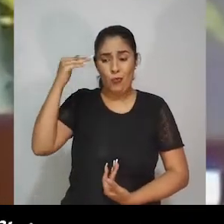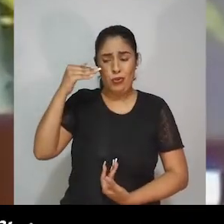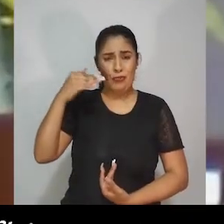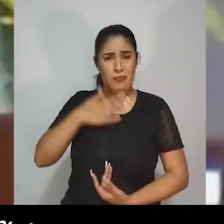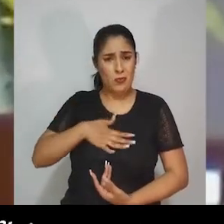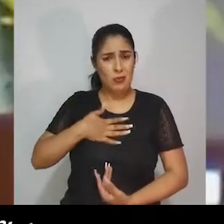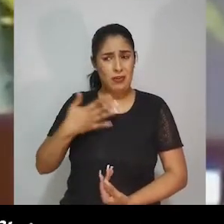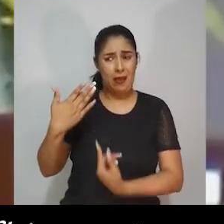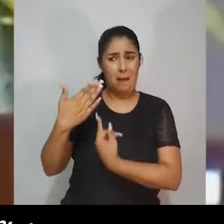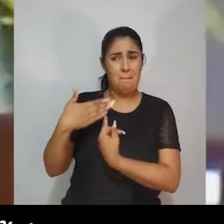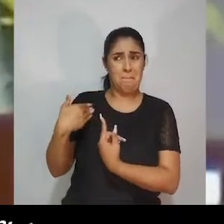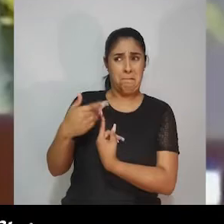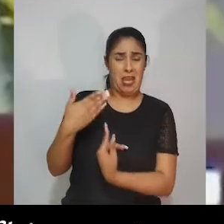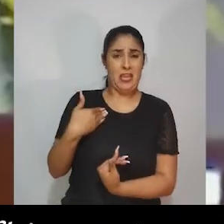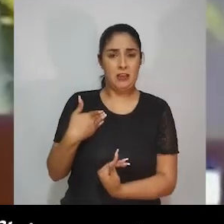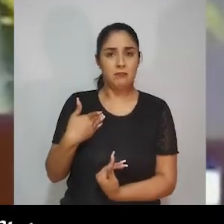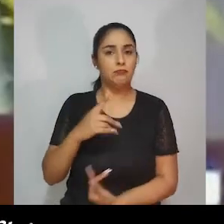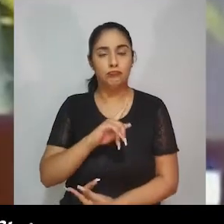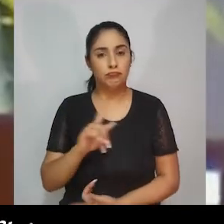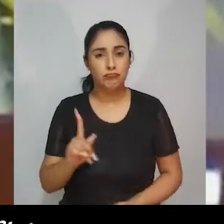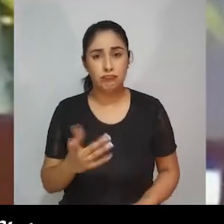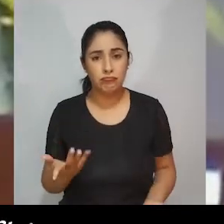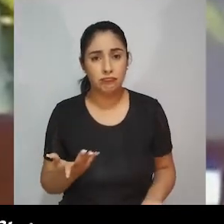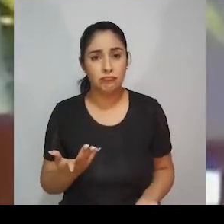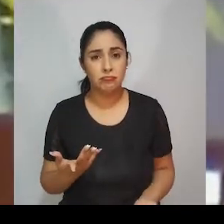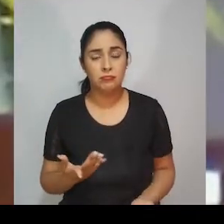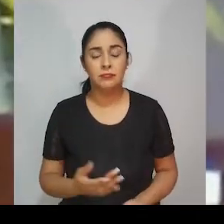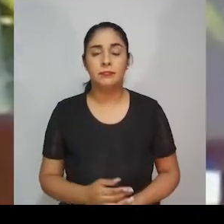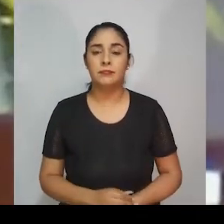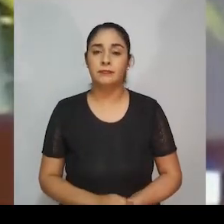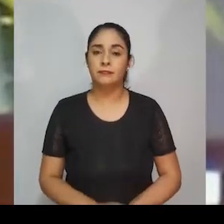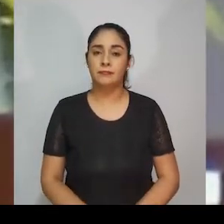le gustaría que lo agredieran físicamente.